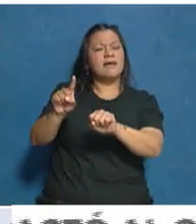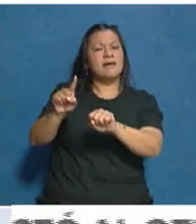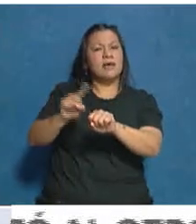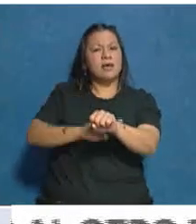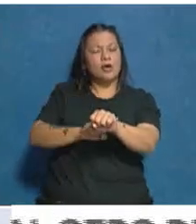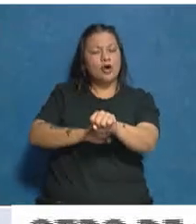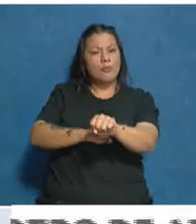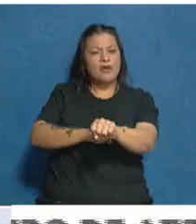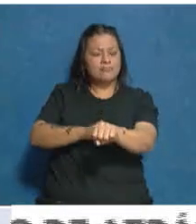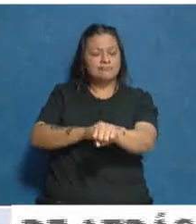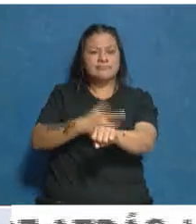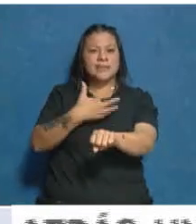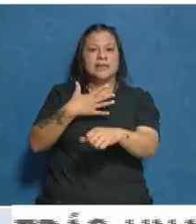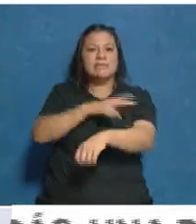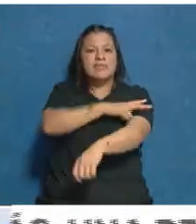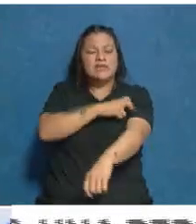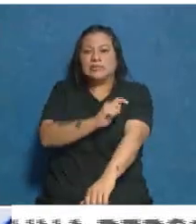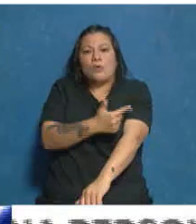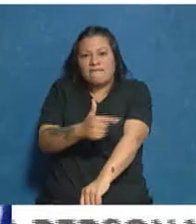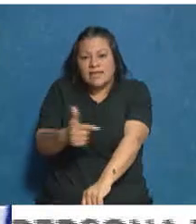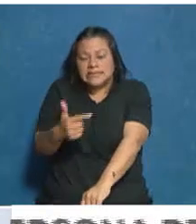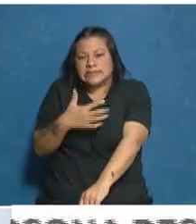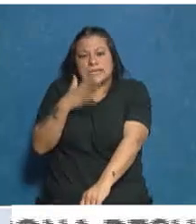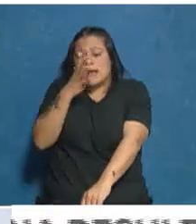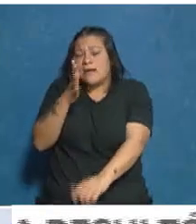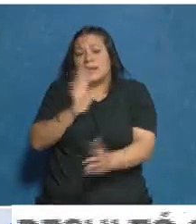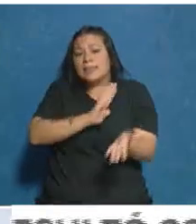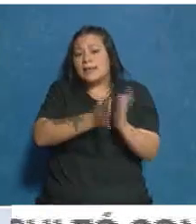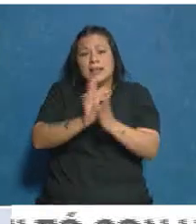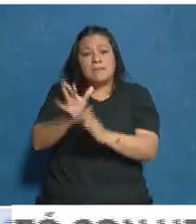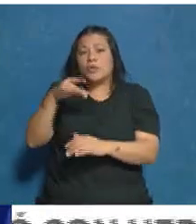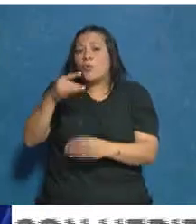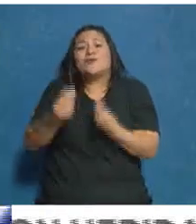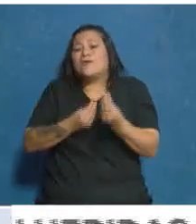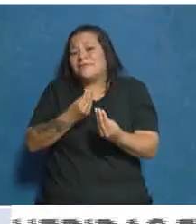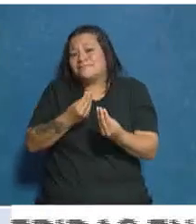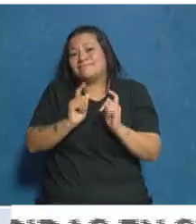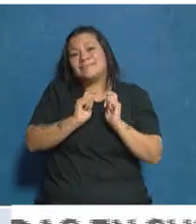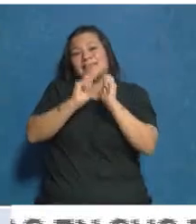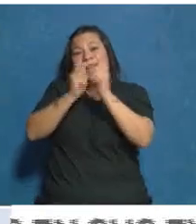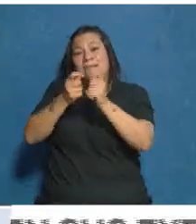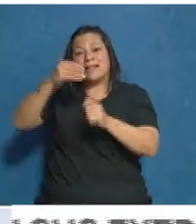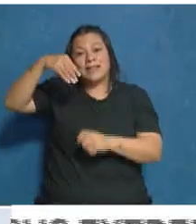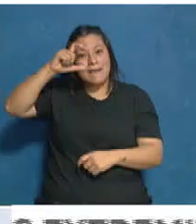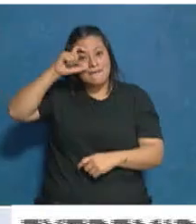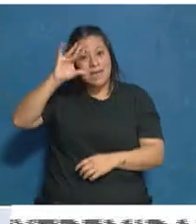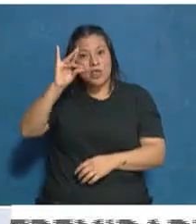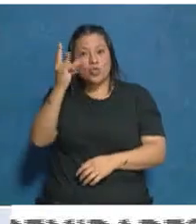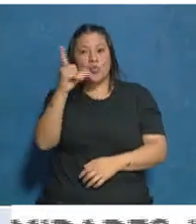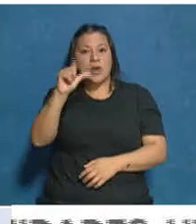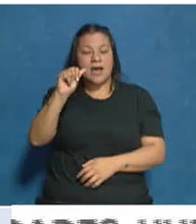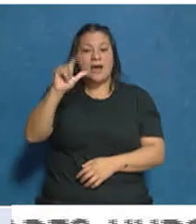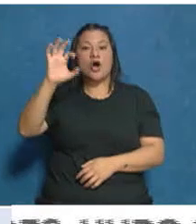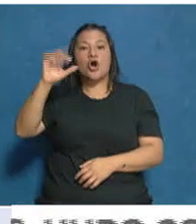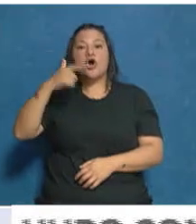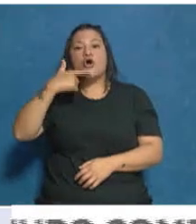inmunodeficiencia primaria combinada severa, que el único tratamiento que tiene es un trasplante de médula ósea. Y el